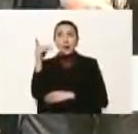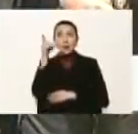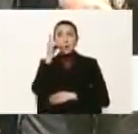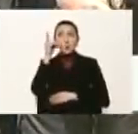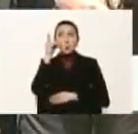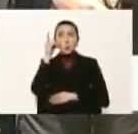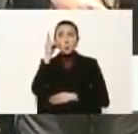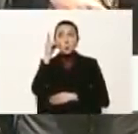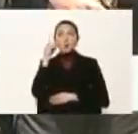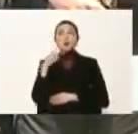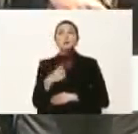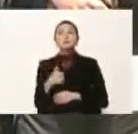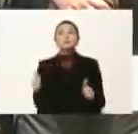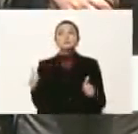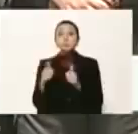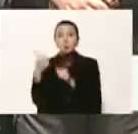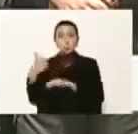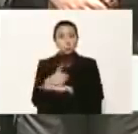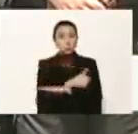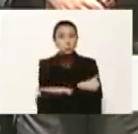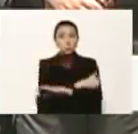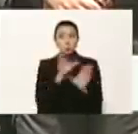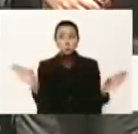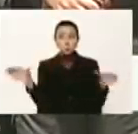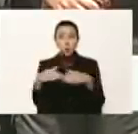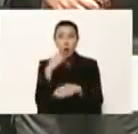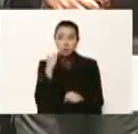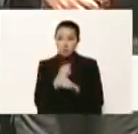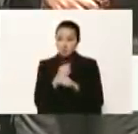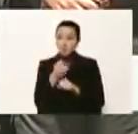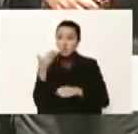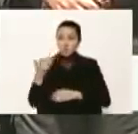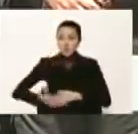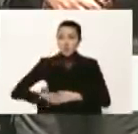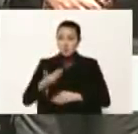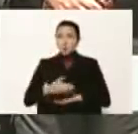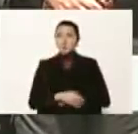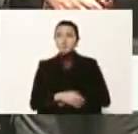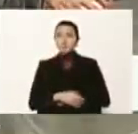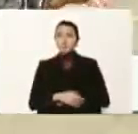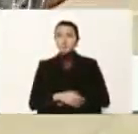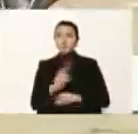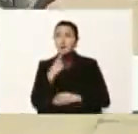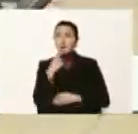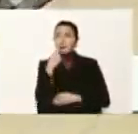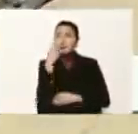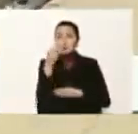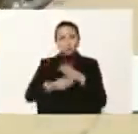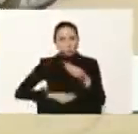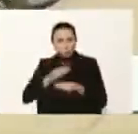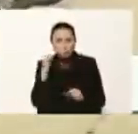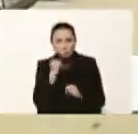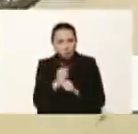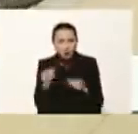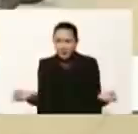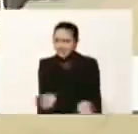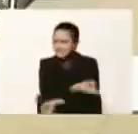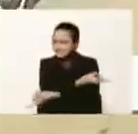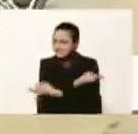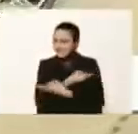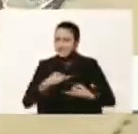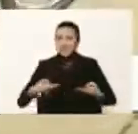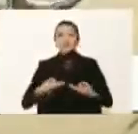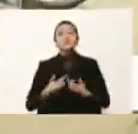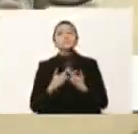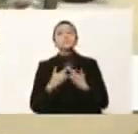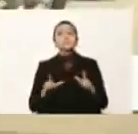Rodríguez, acompañada de las autoridades que han estado a cargo de esta operación tan importante. Ha dicho que se ha desarrollado de manera exitosa y que se ha logrado la